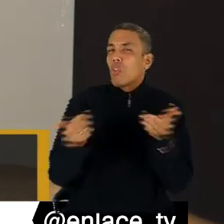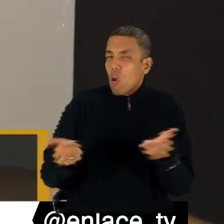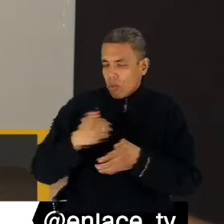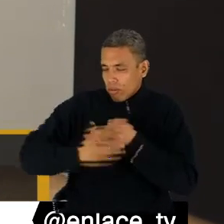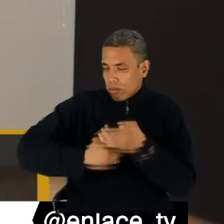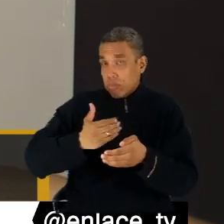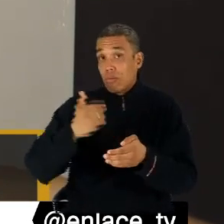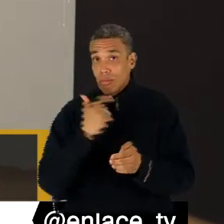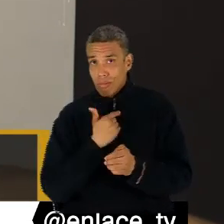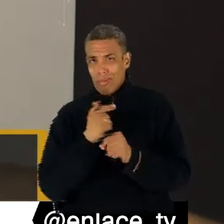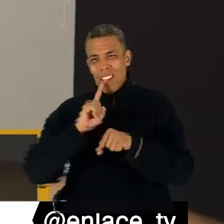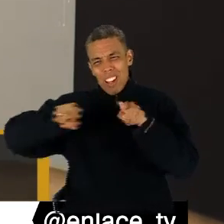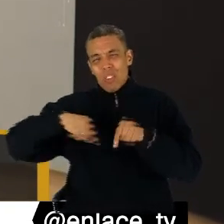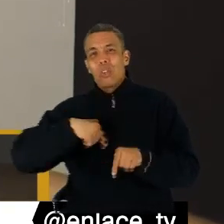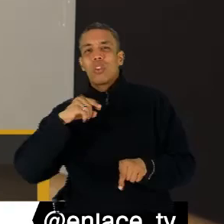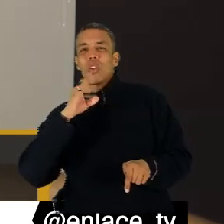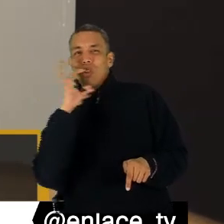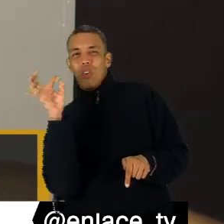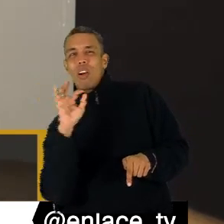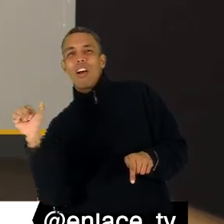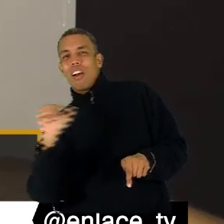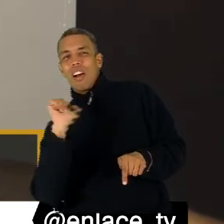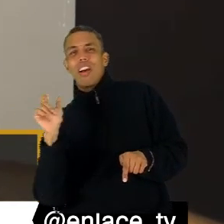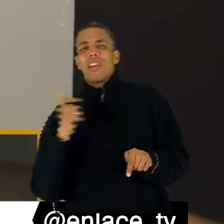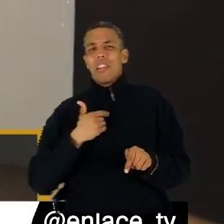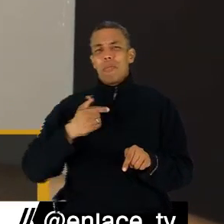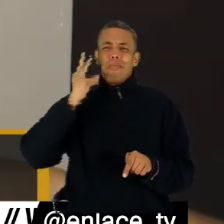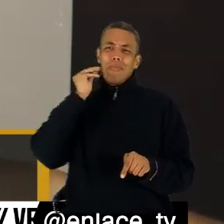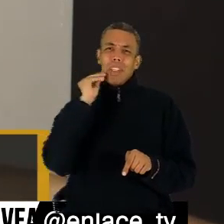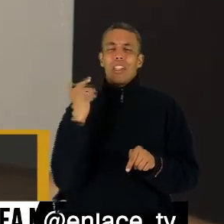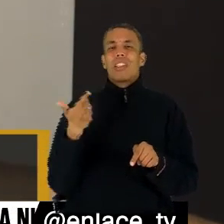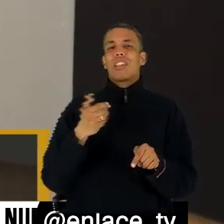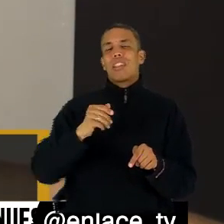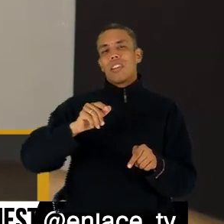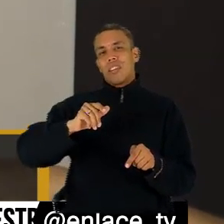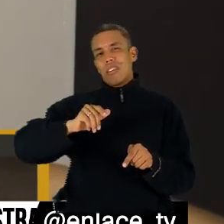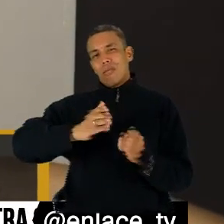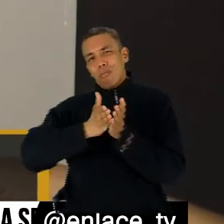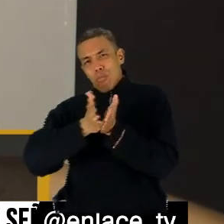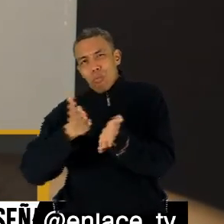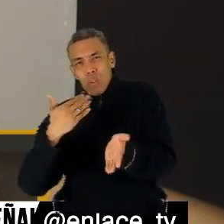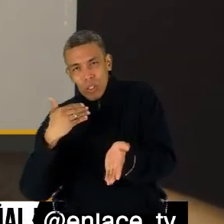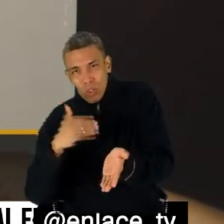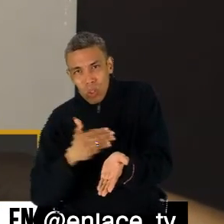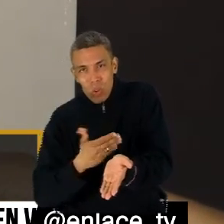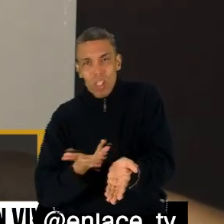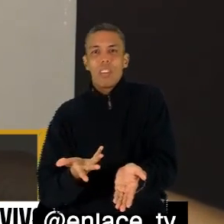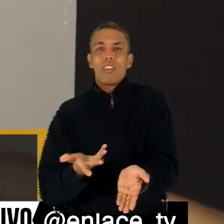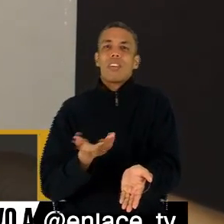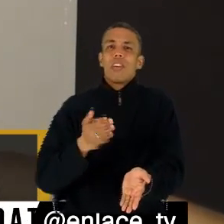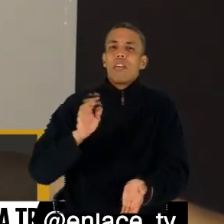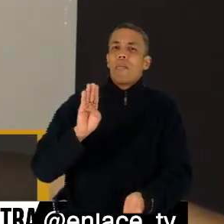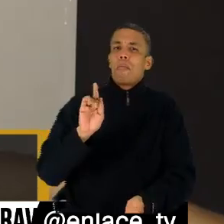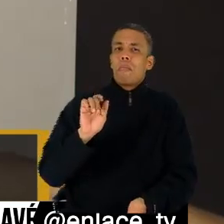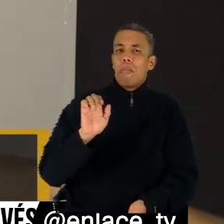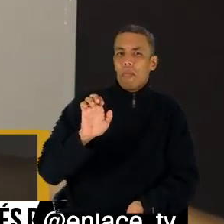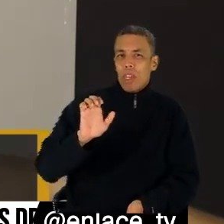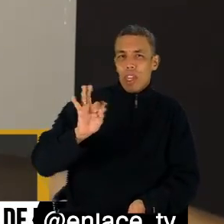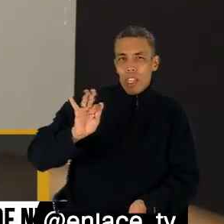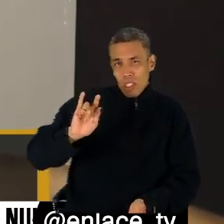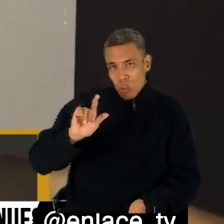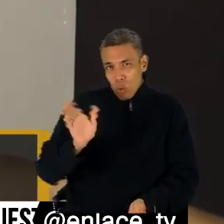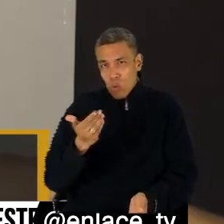de las comunidades de San Martín, San Vicente de Chucurí, Lizama, Betulia, Puerto Wilches, Cantagallo, todas las zonas que vienen